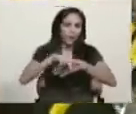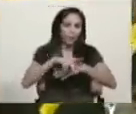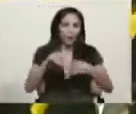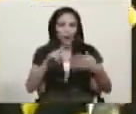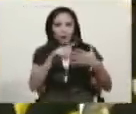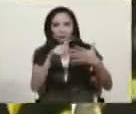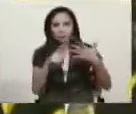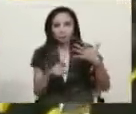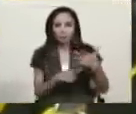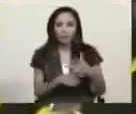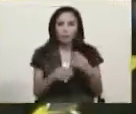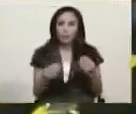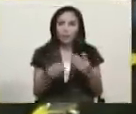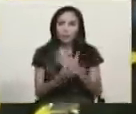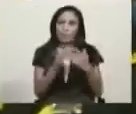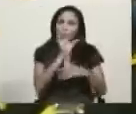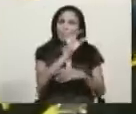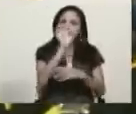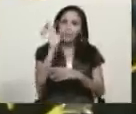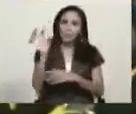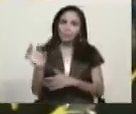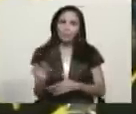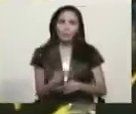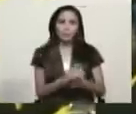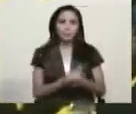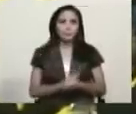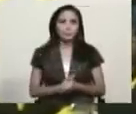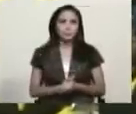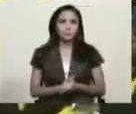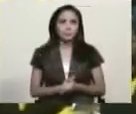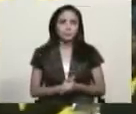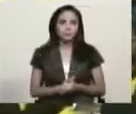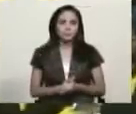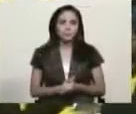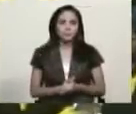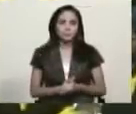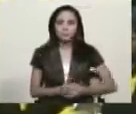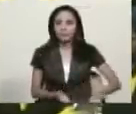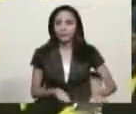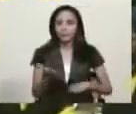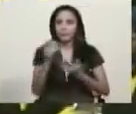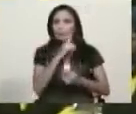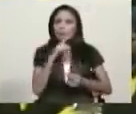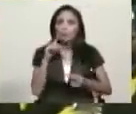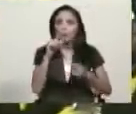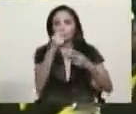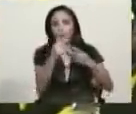y Barbuda, República Sonia Cooperativa Elizabeth de Guyana. Escaleras de la República del Ecuador.